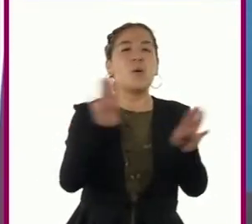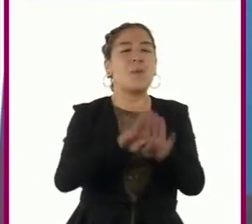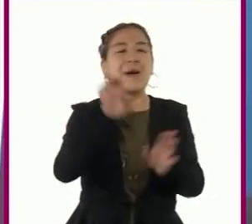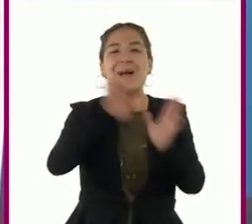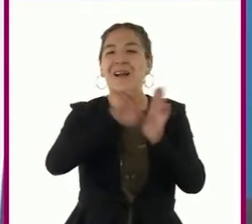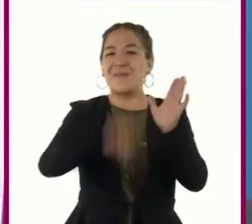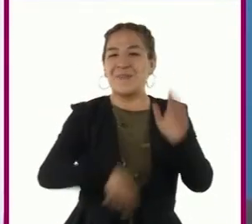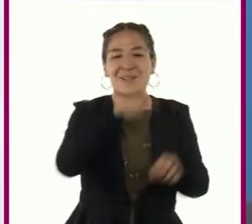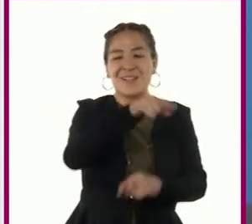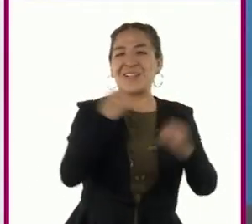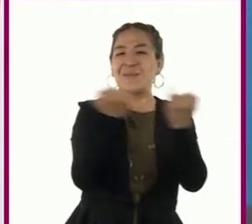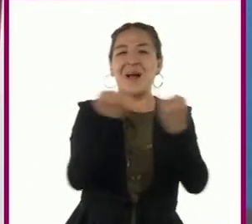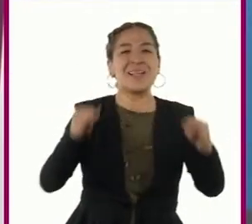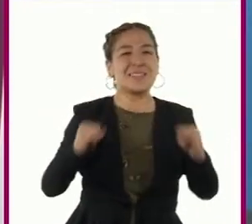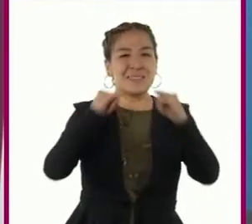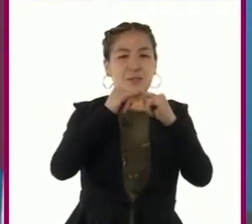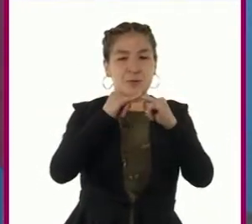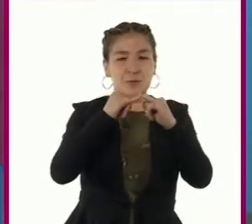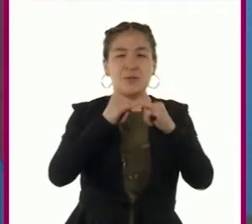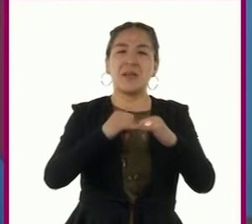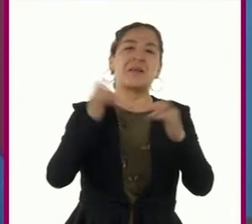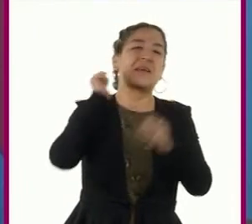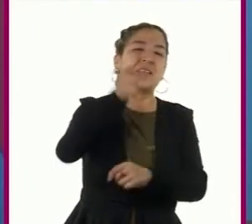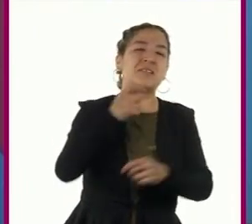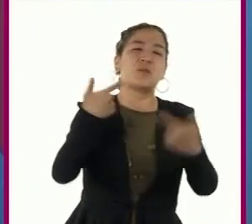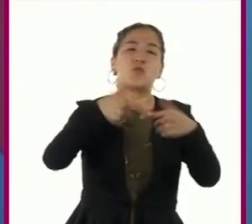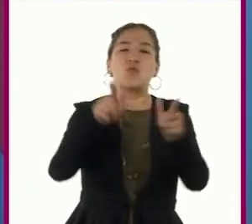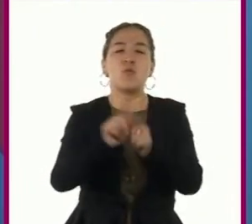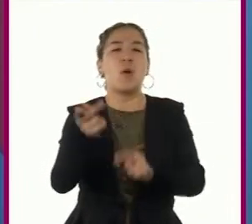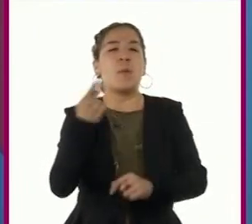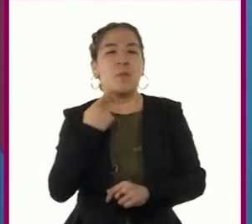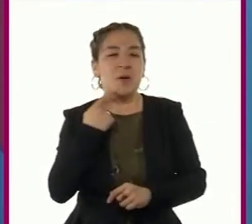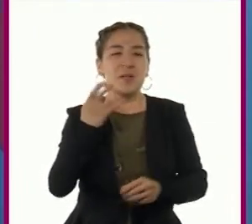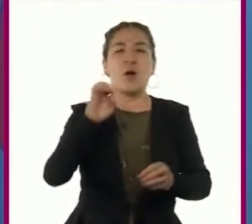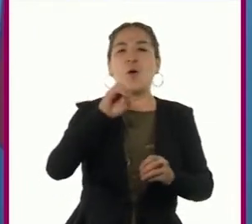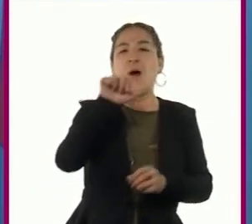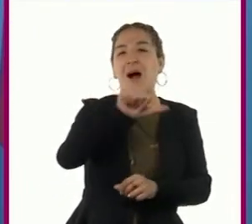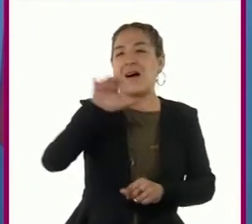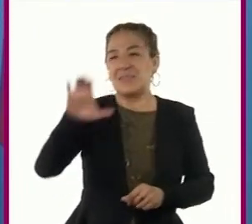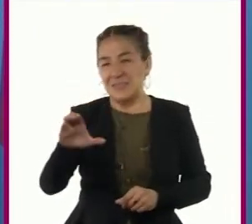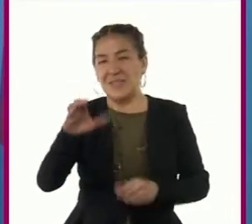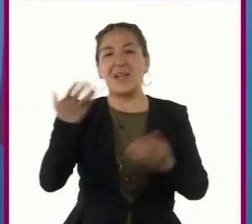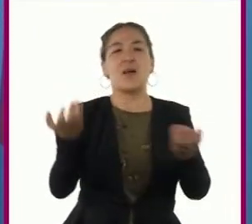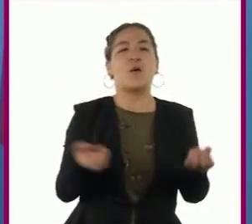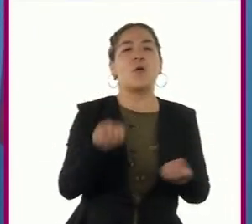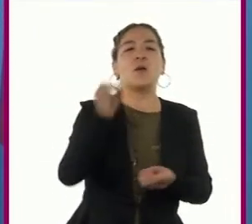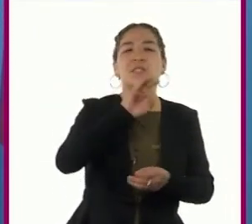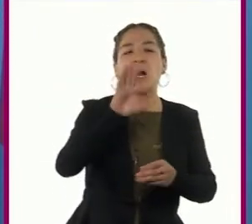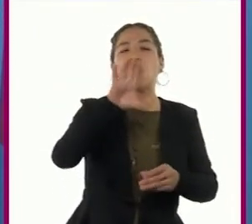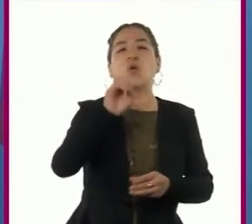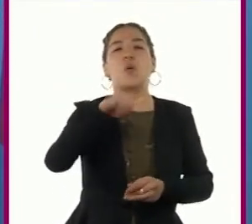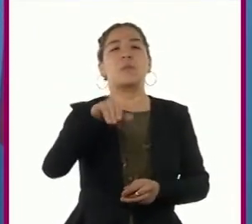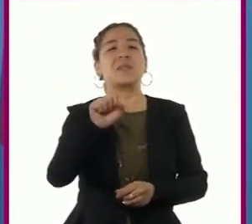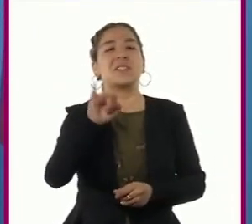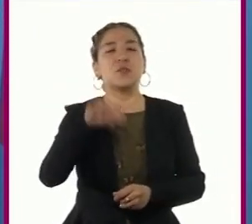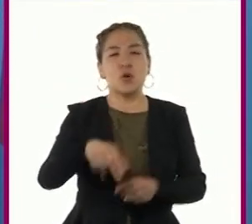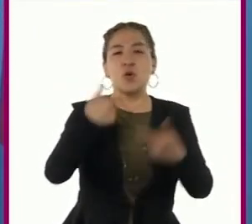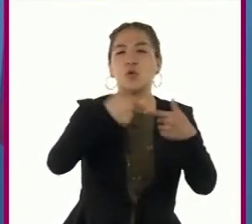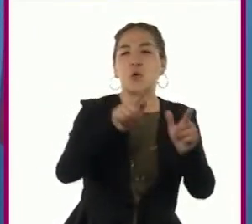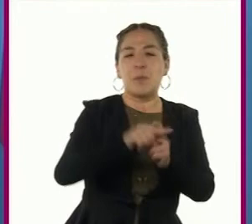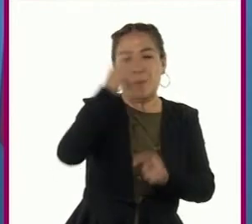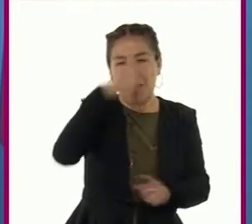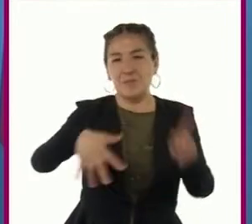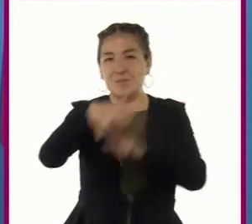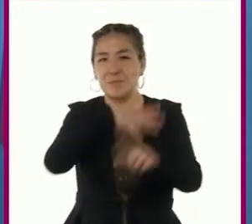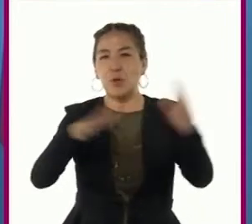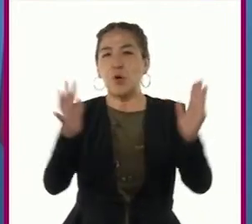una de estas instituciones, ya sea un partido político, una organización civil o una comisión de participación comunitaria,